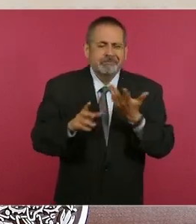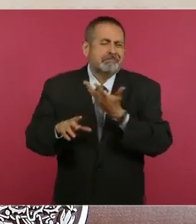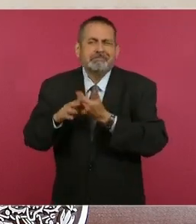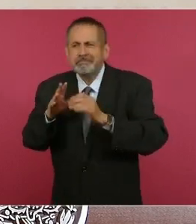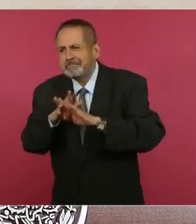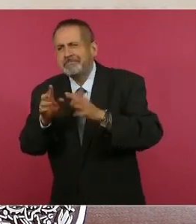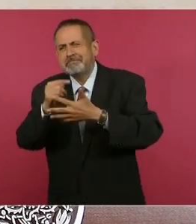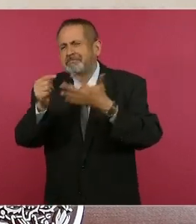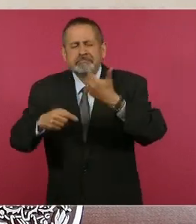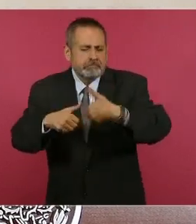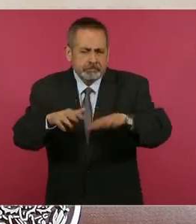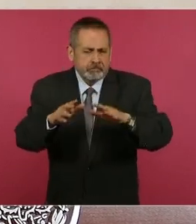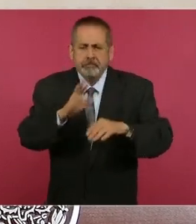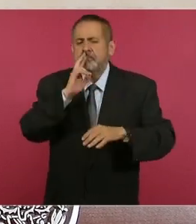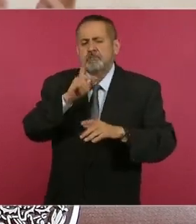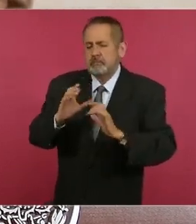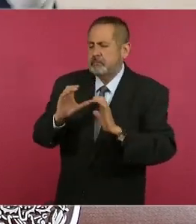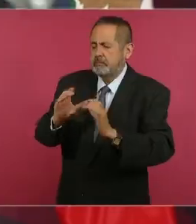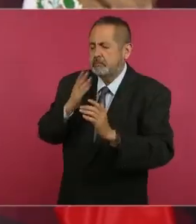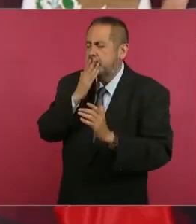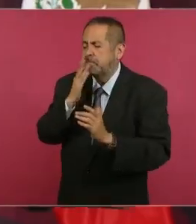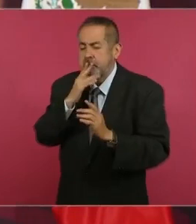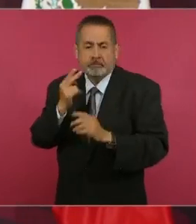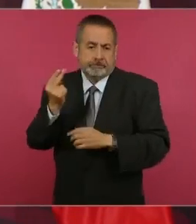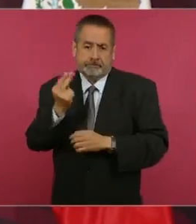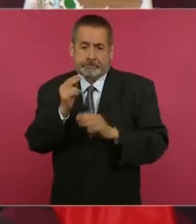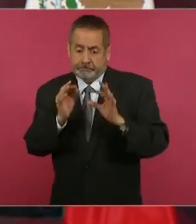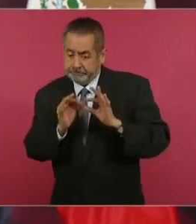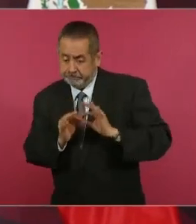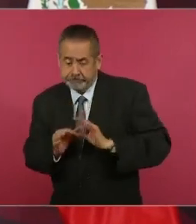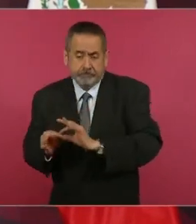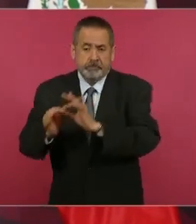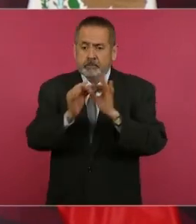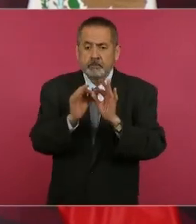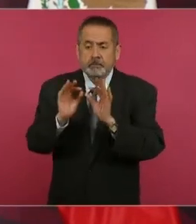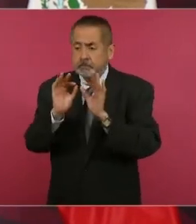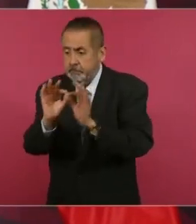razones también. Entonces necesitamos